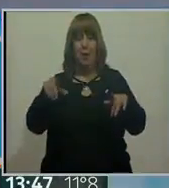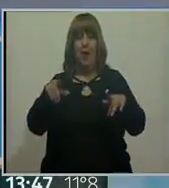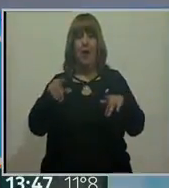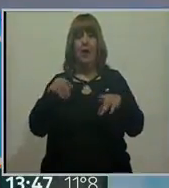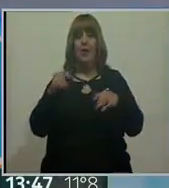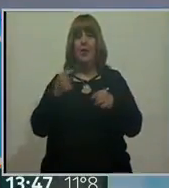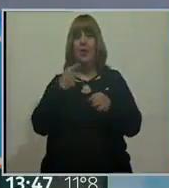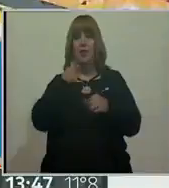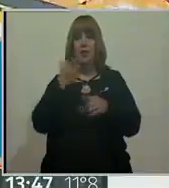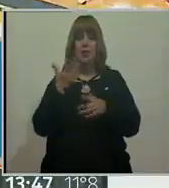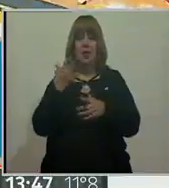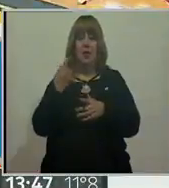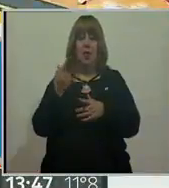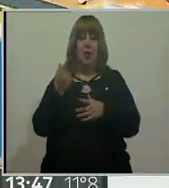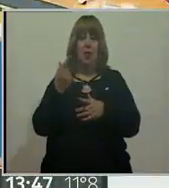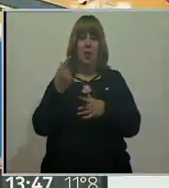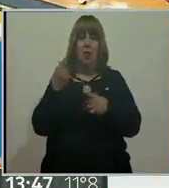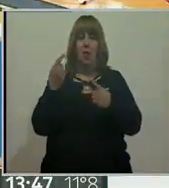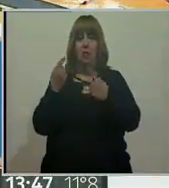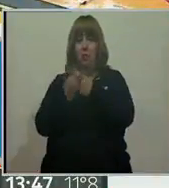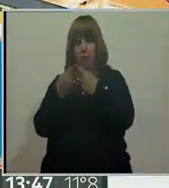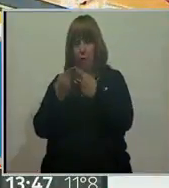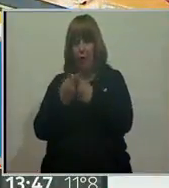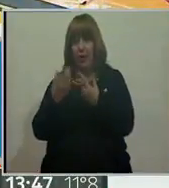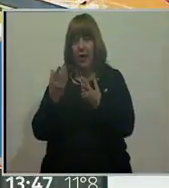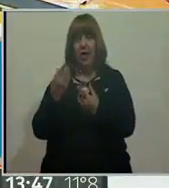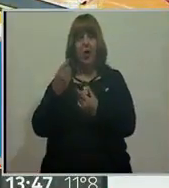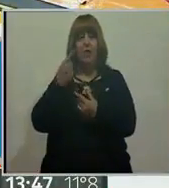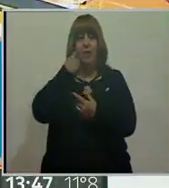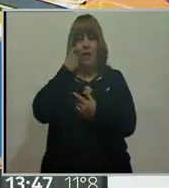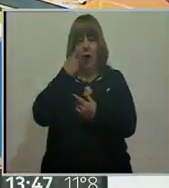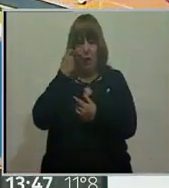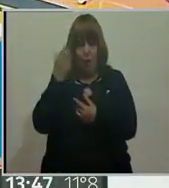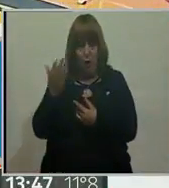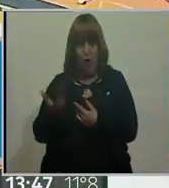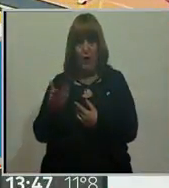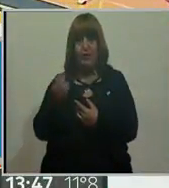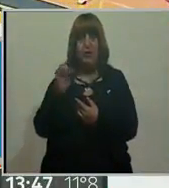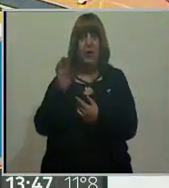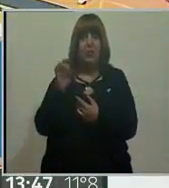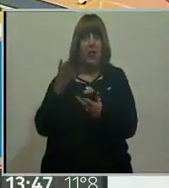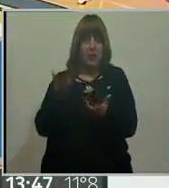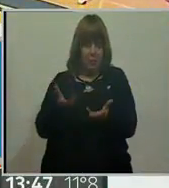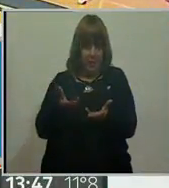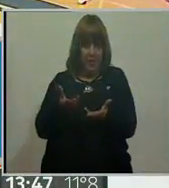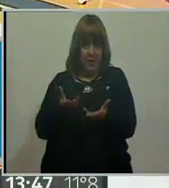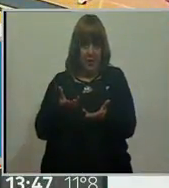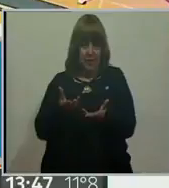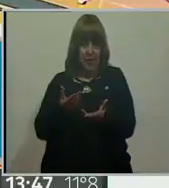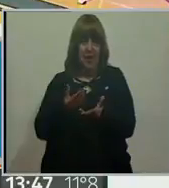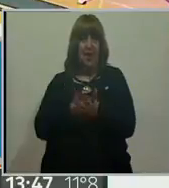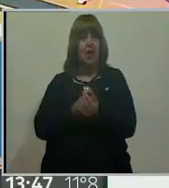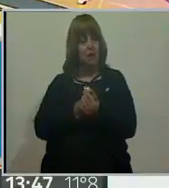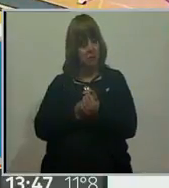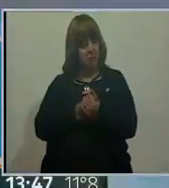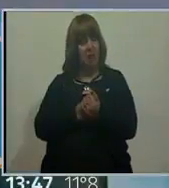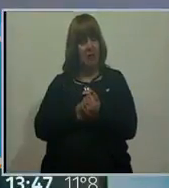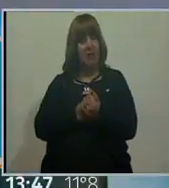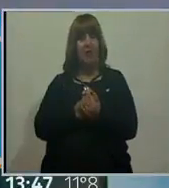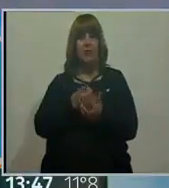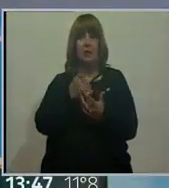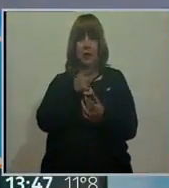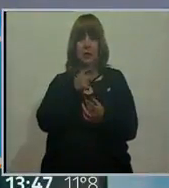Como refiriendo a la polémica con Mariano el fin de semana y a la idiosincrasia de la mesa de polémica. Yo te hablaría del archivo de Florencia Peña. Florencia